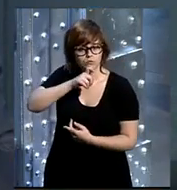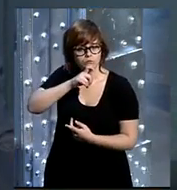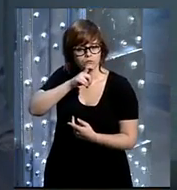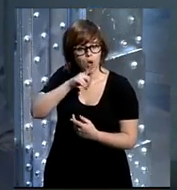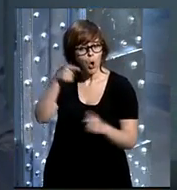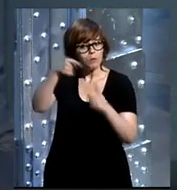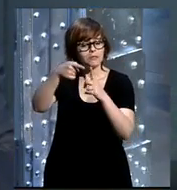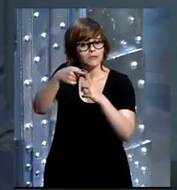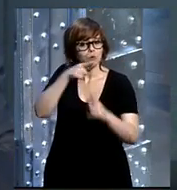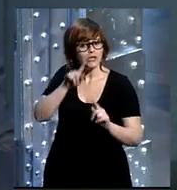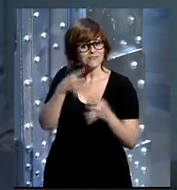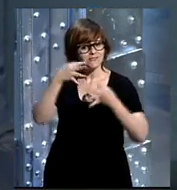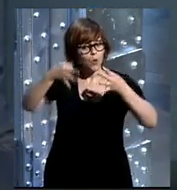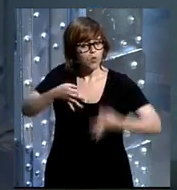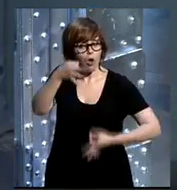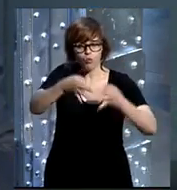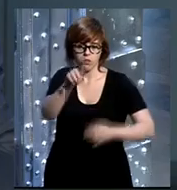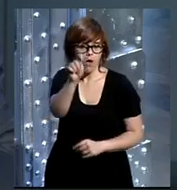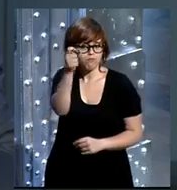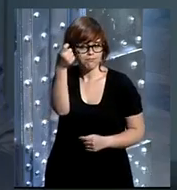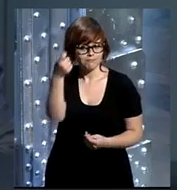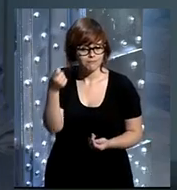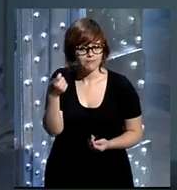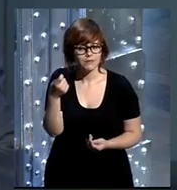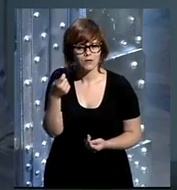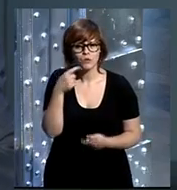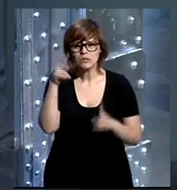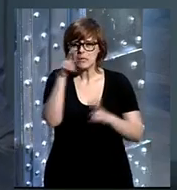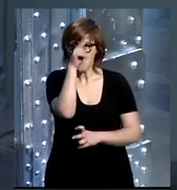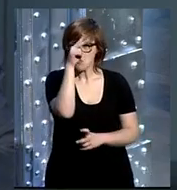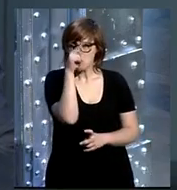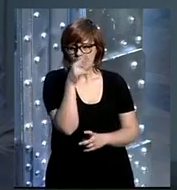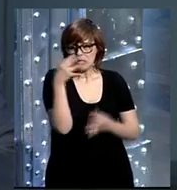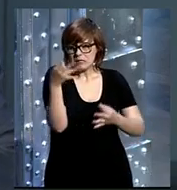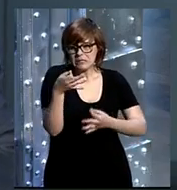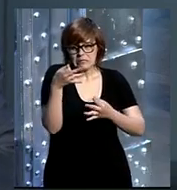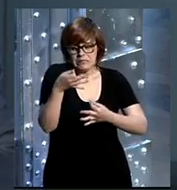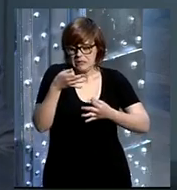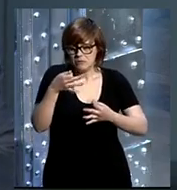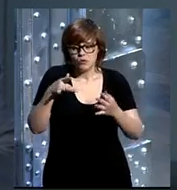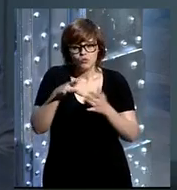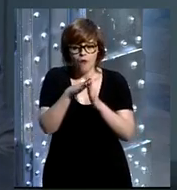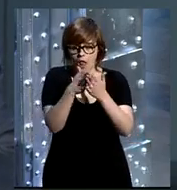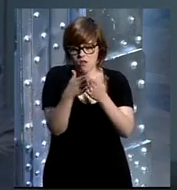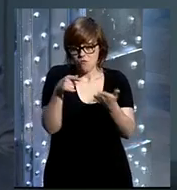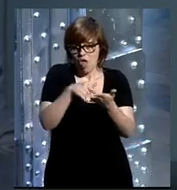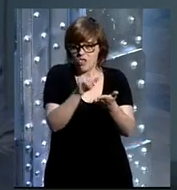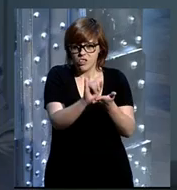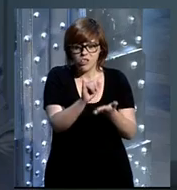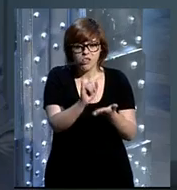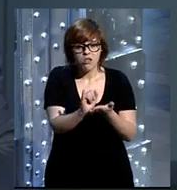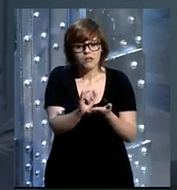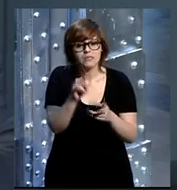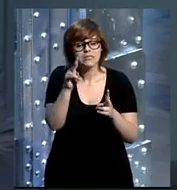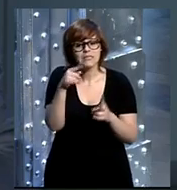un elemento, digamos, básico, ¿no? Una preocupación que aparece en muchas partes del libro, ¿no?